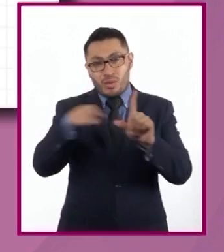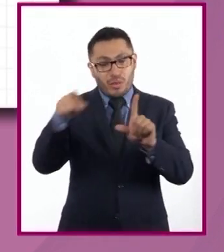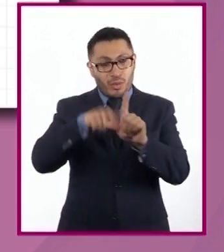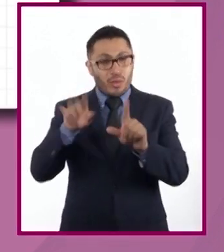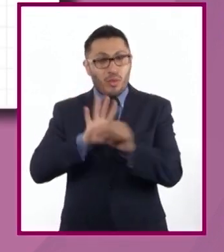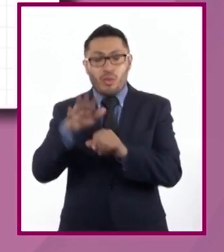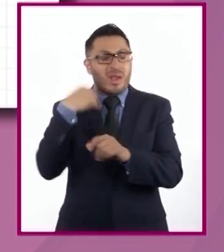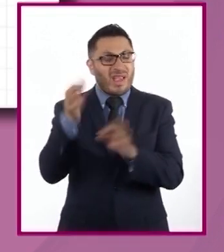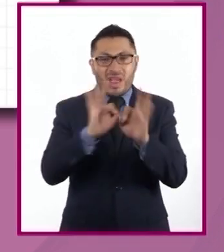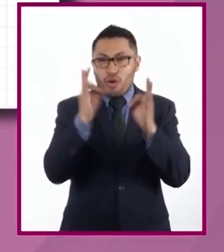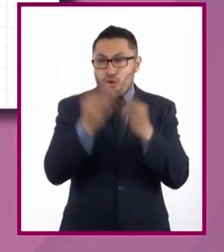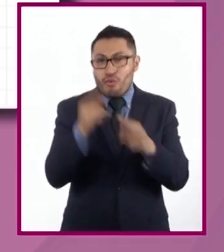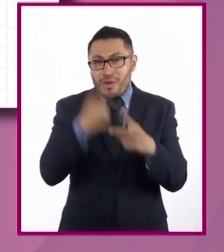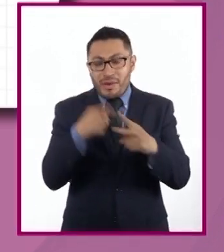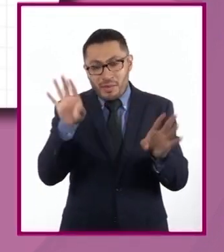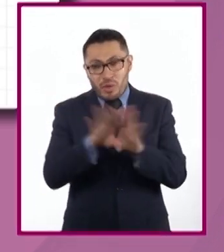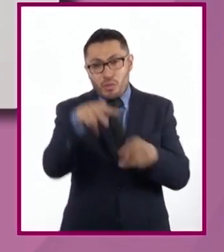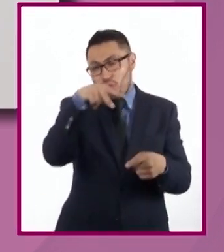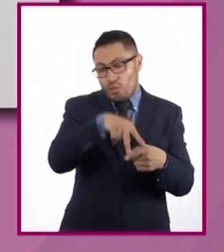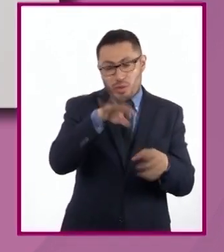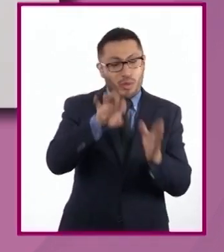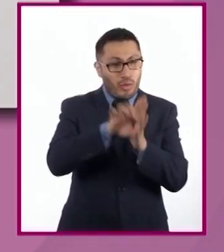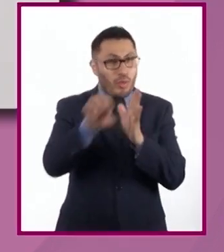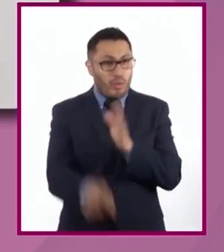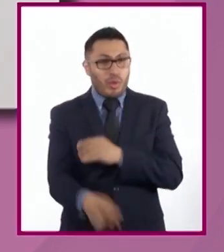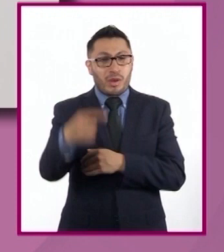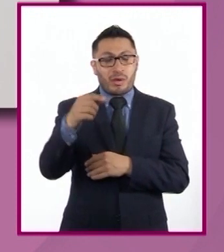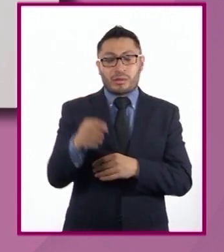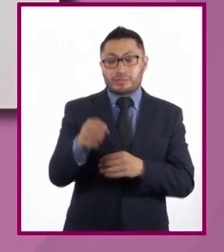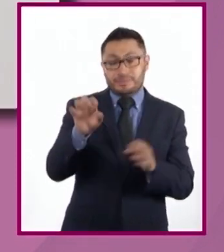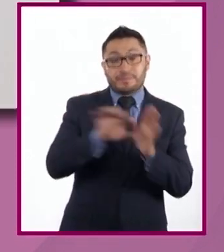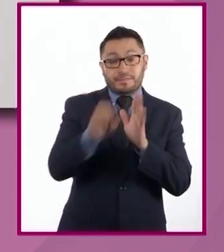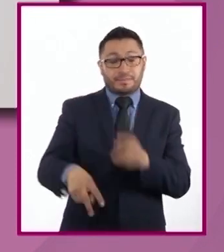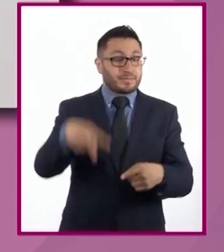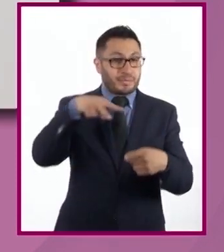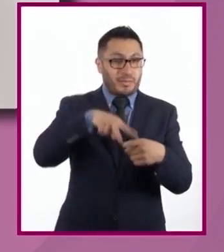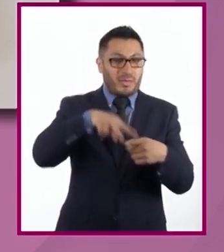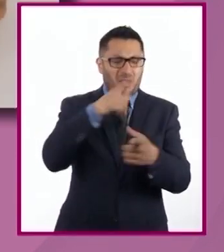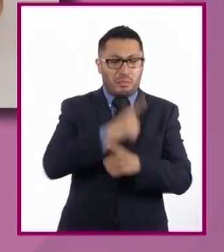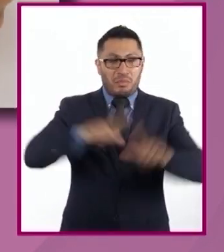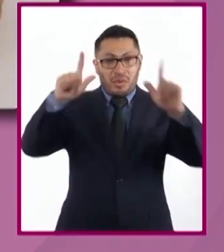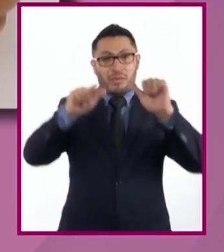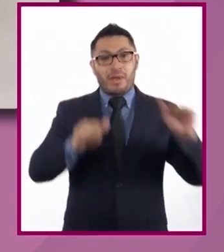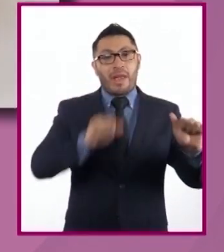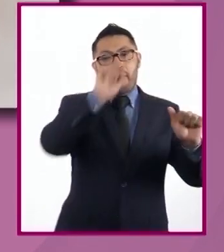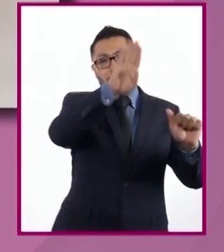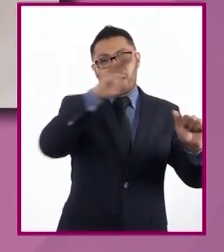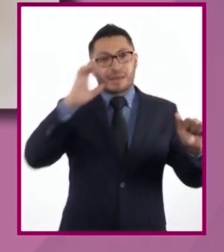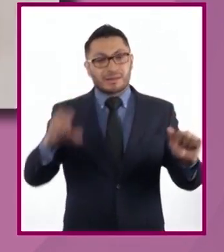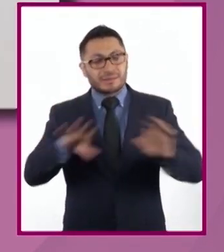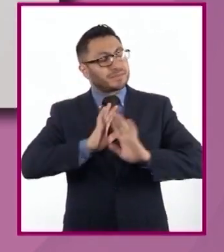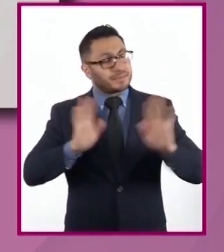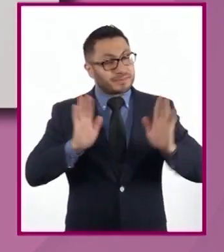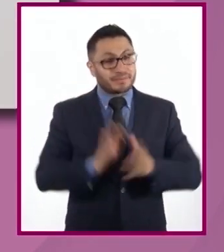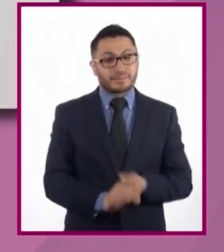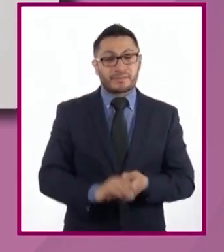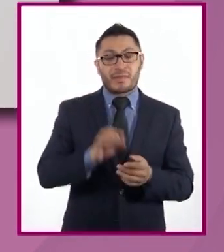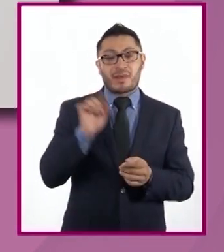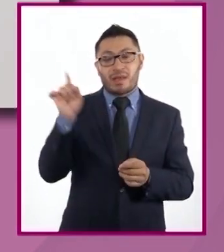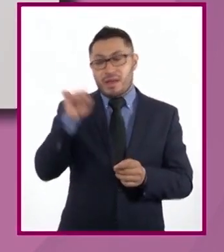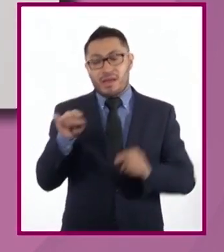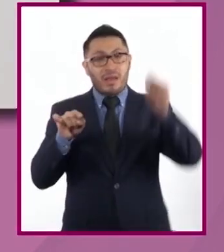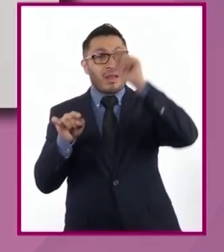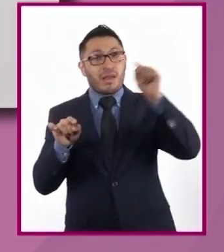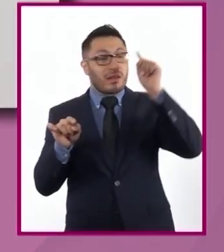polígono, como es el caso del triángulo. Consideremos un triángulo cualquiera, A, B, C, y marquemos sus tres